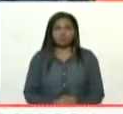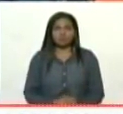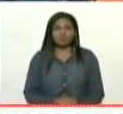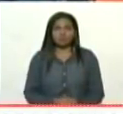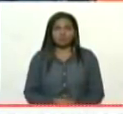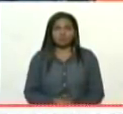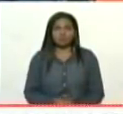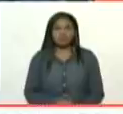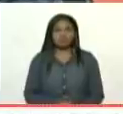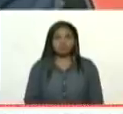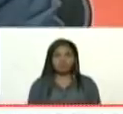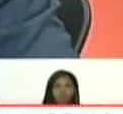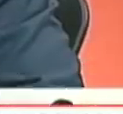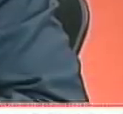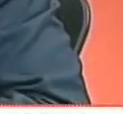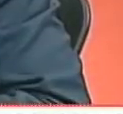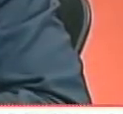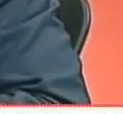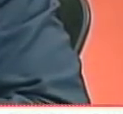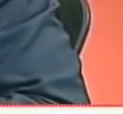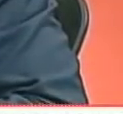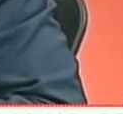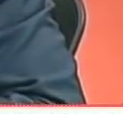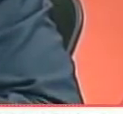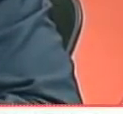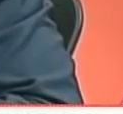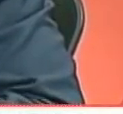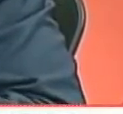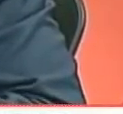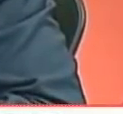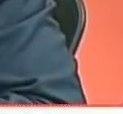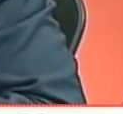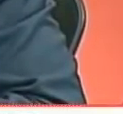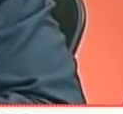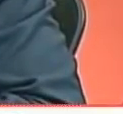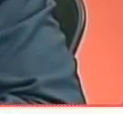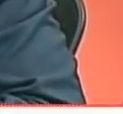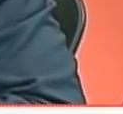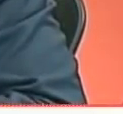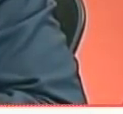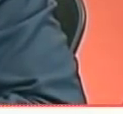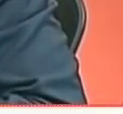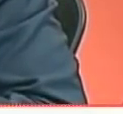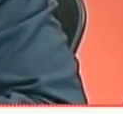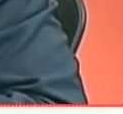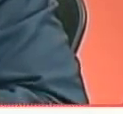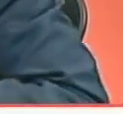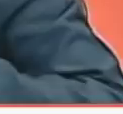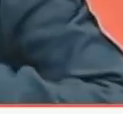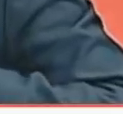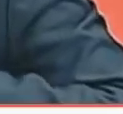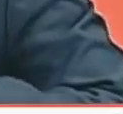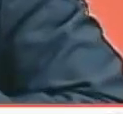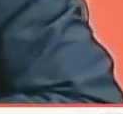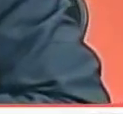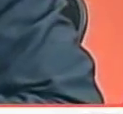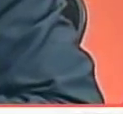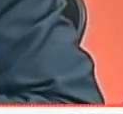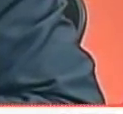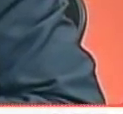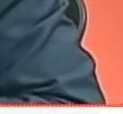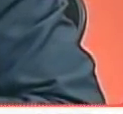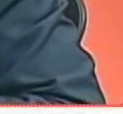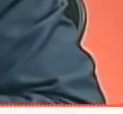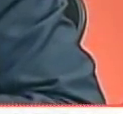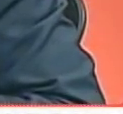Banco de Venezuela, pensando en aquellos clientes que no tienen acceso a un punto de venta por el costo que esto implica, que muchas veces los venden en